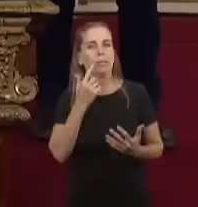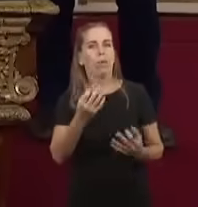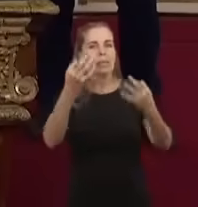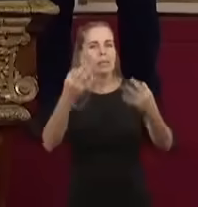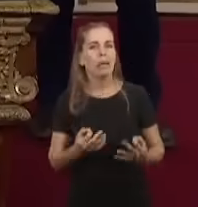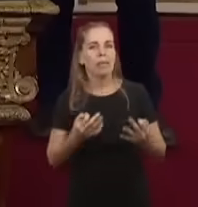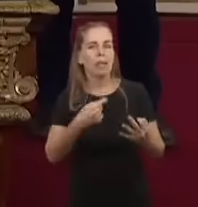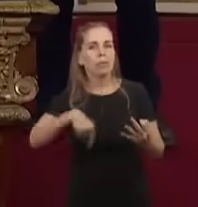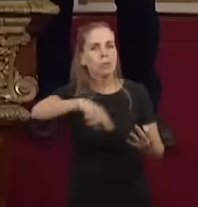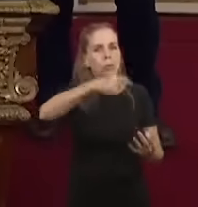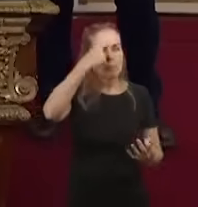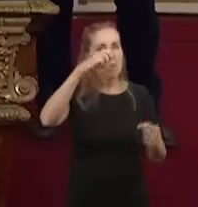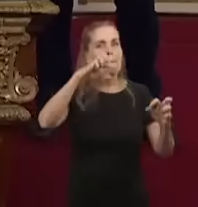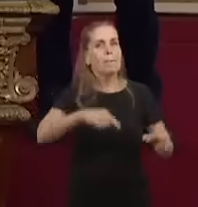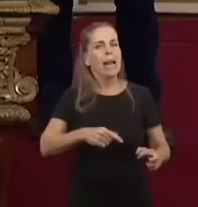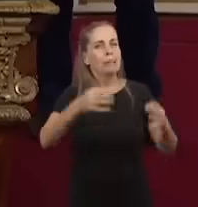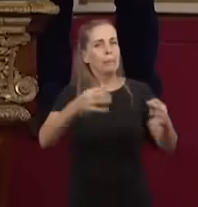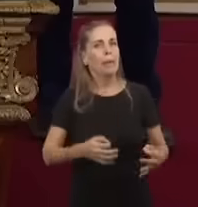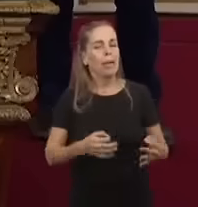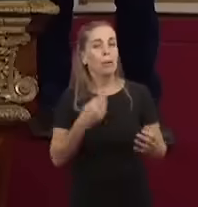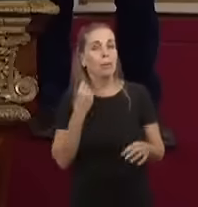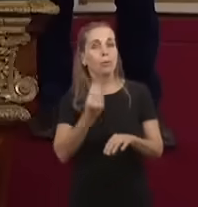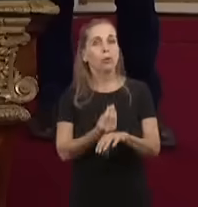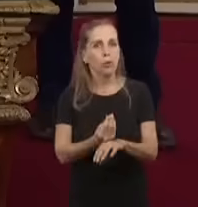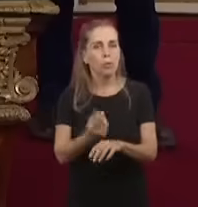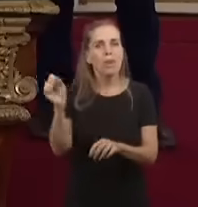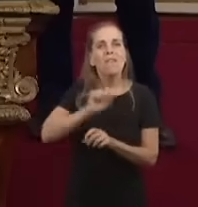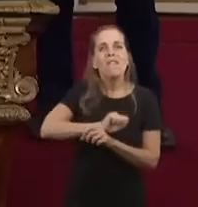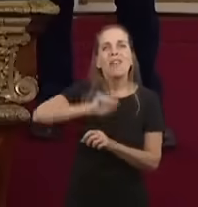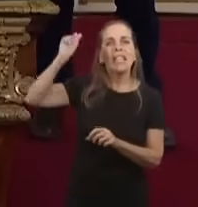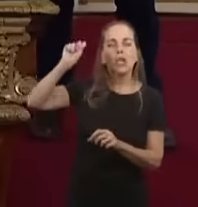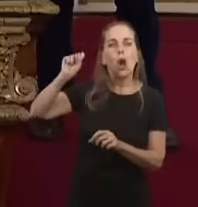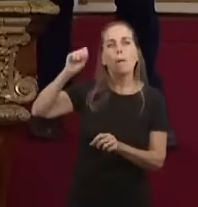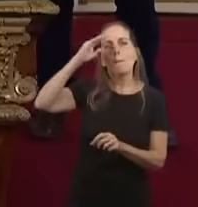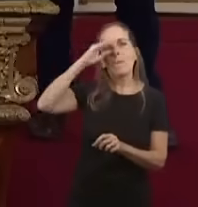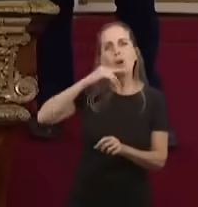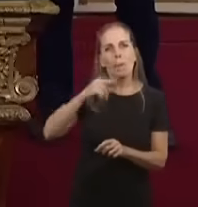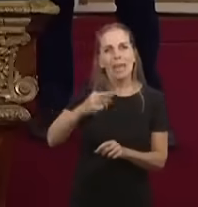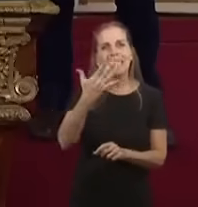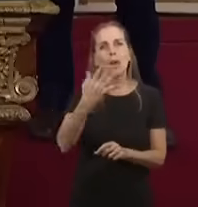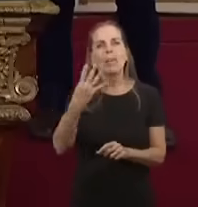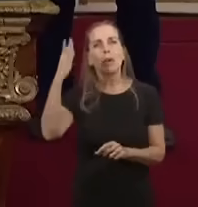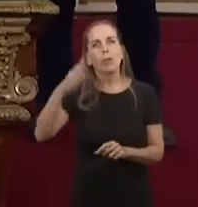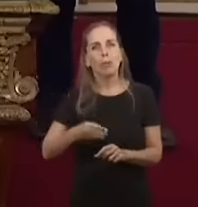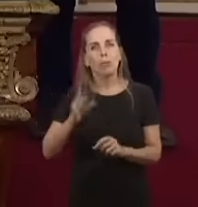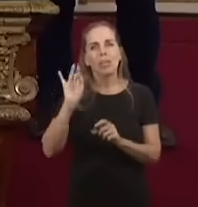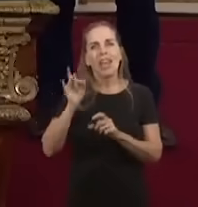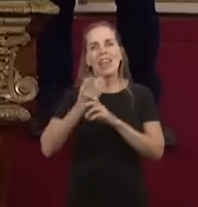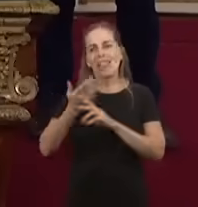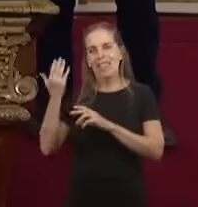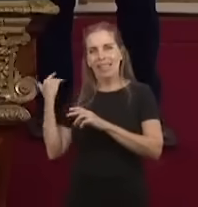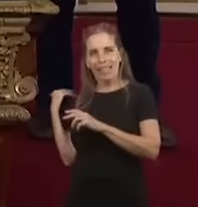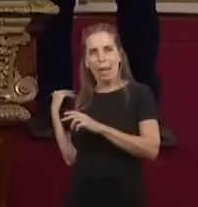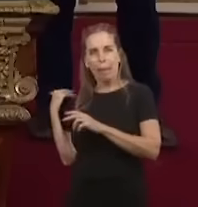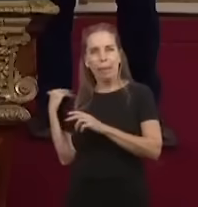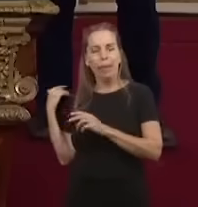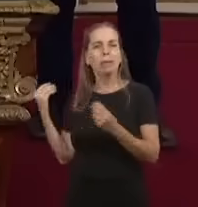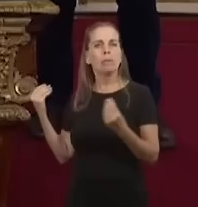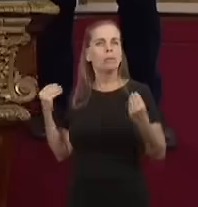nuestro rumbo es que asumimos con una inflación mayorista mensual del 54 por en diciembre que en términos anualizados